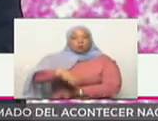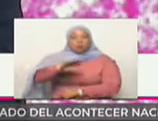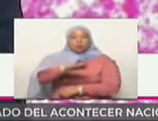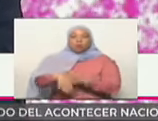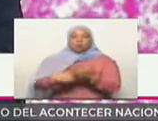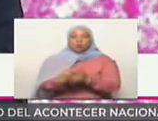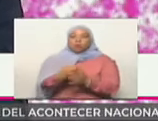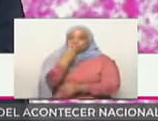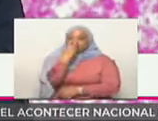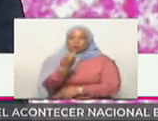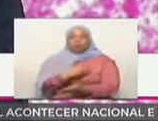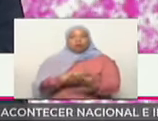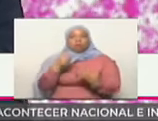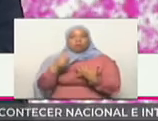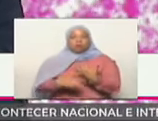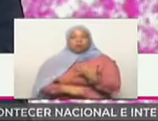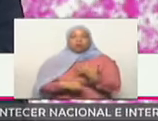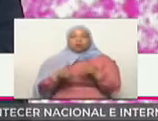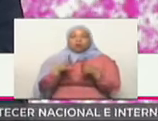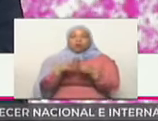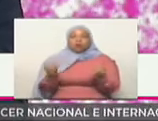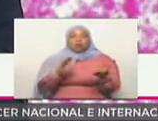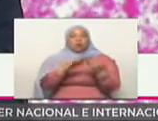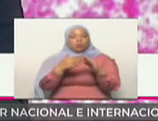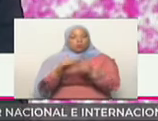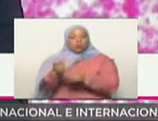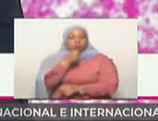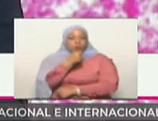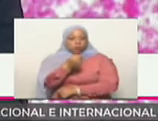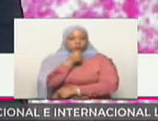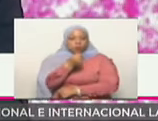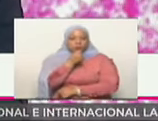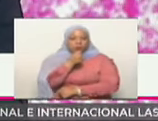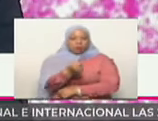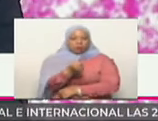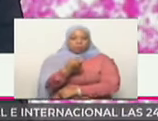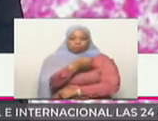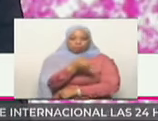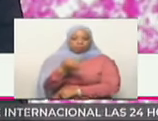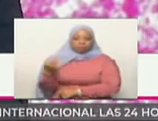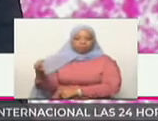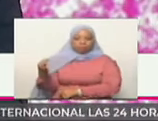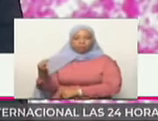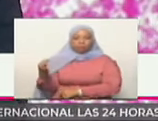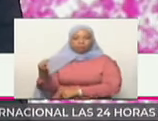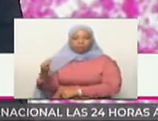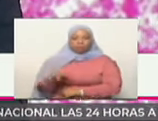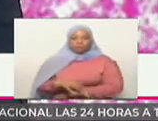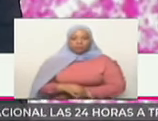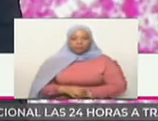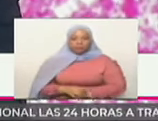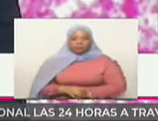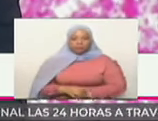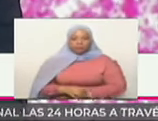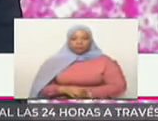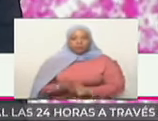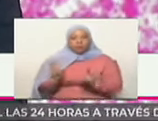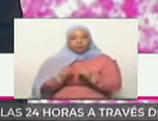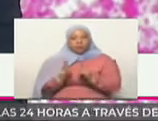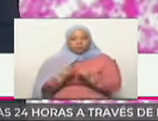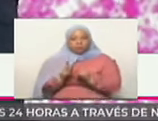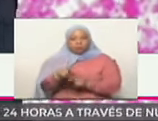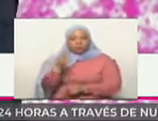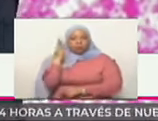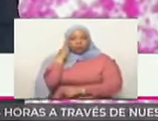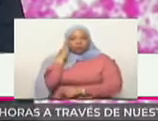he invitado al programa a 2 comunicadores mordaces, conocidos por ustedes,